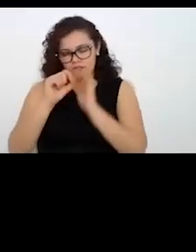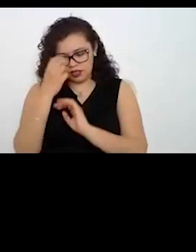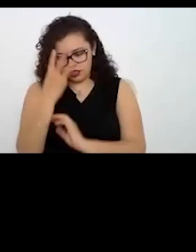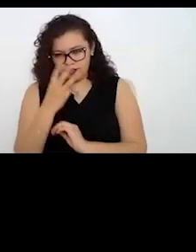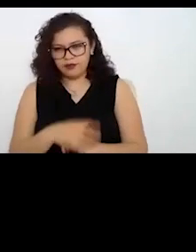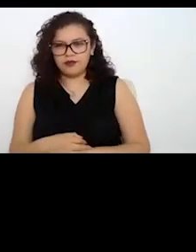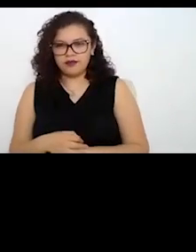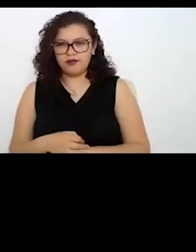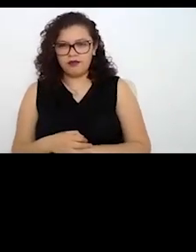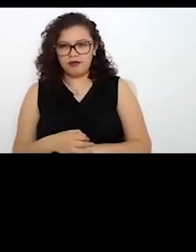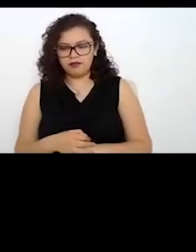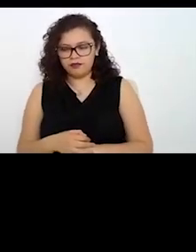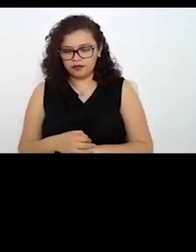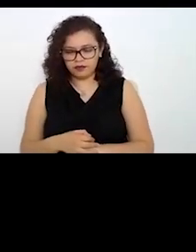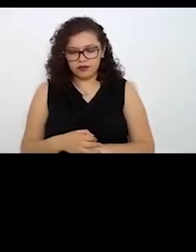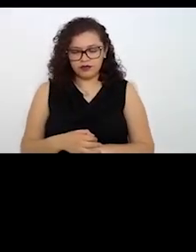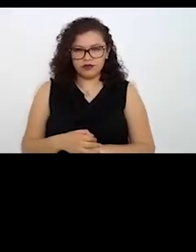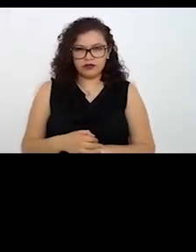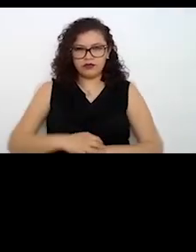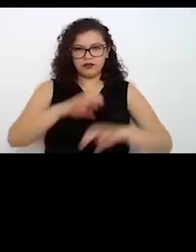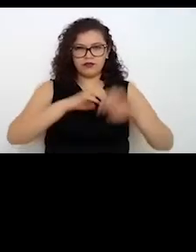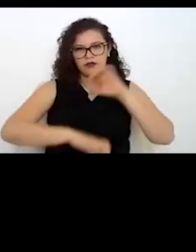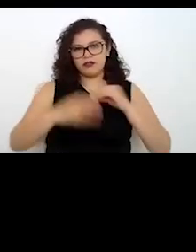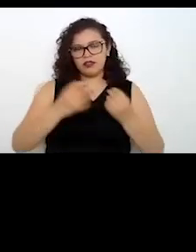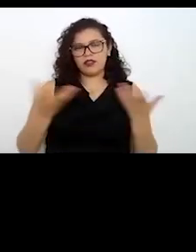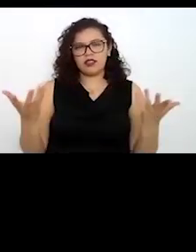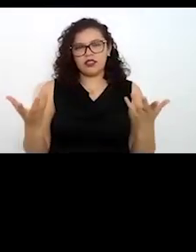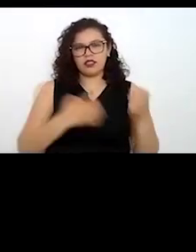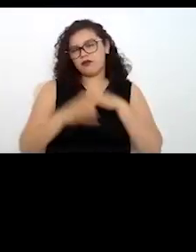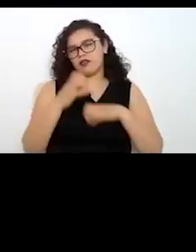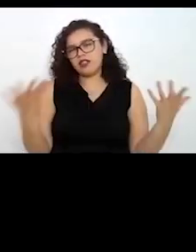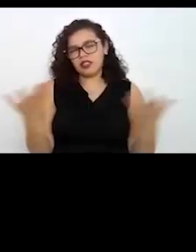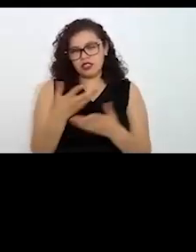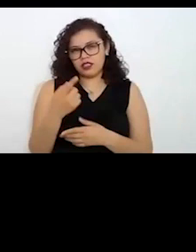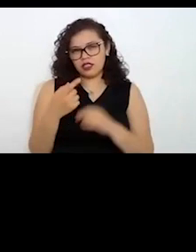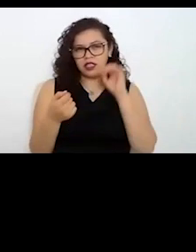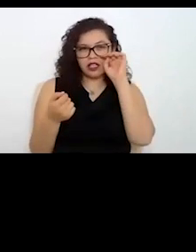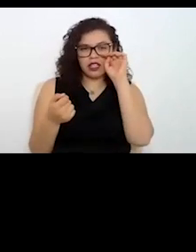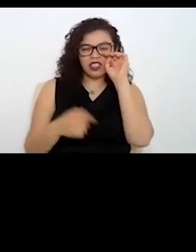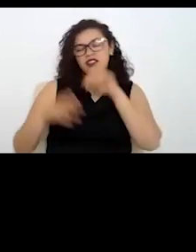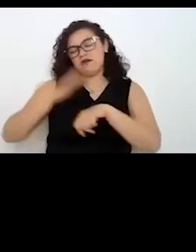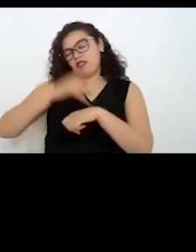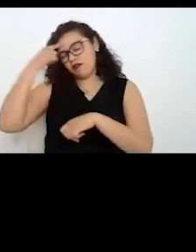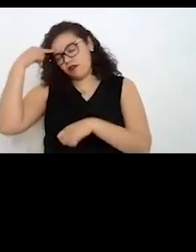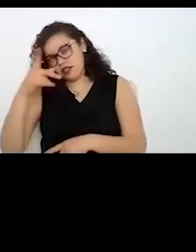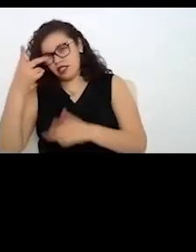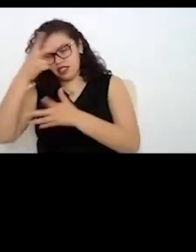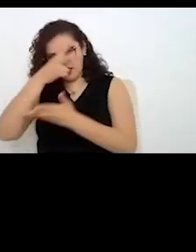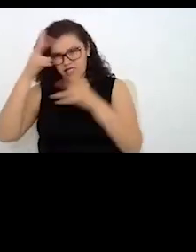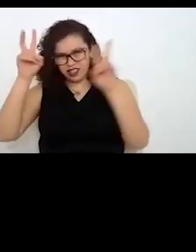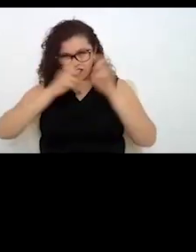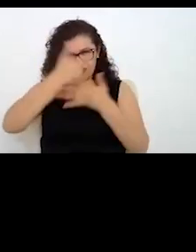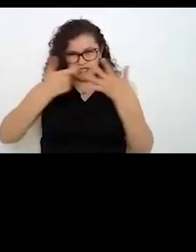sí queda al criterio de la empresa. Hay muchas empresas que lo están aplicando y es obviamente muchísimo más fácil en temas de contabilidad y en